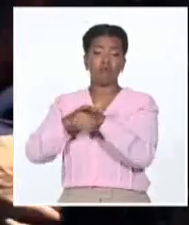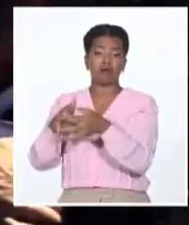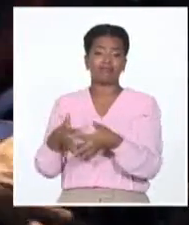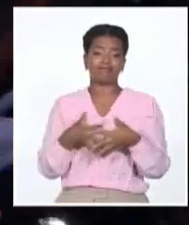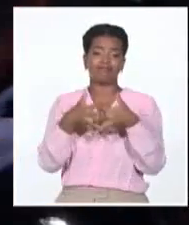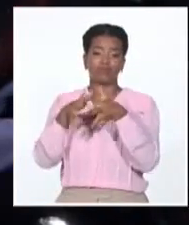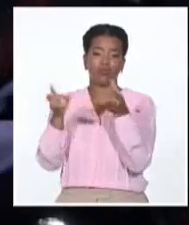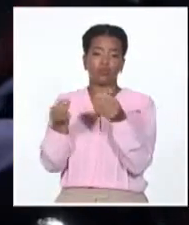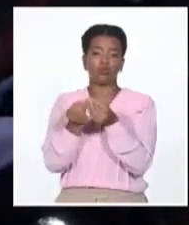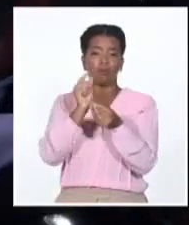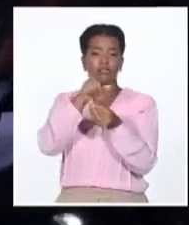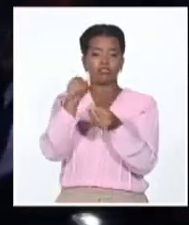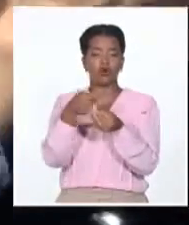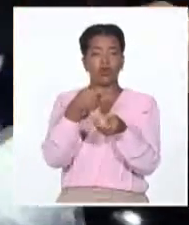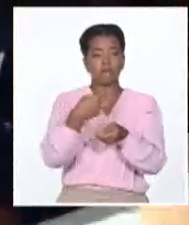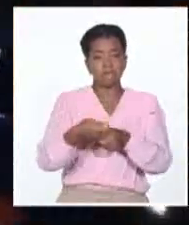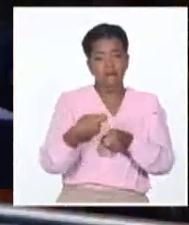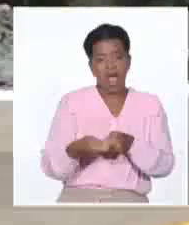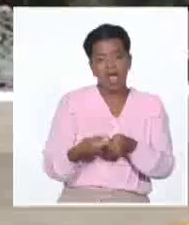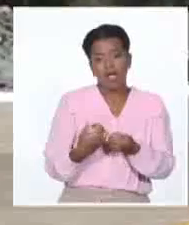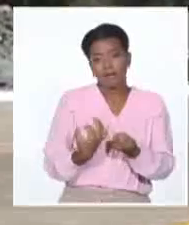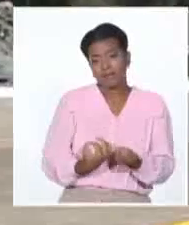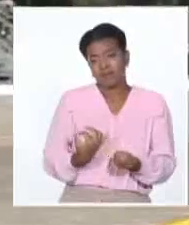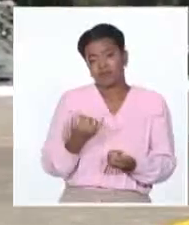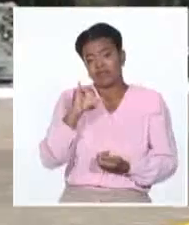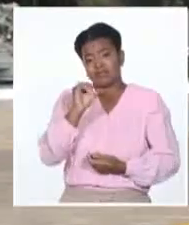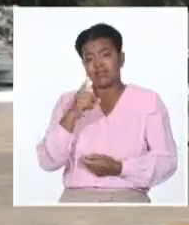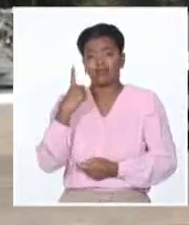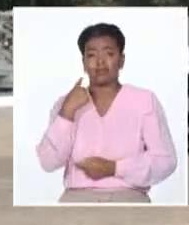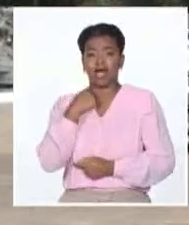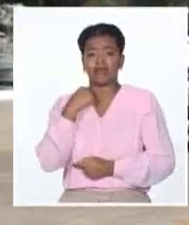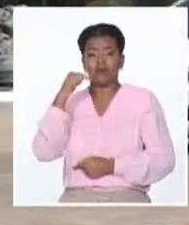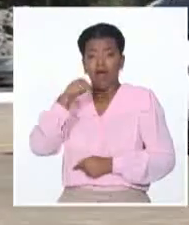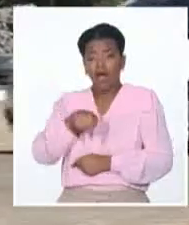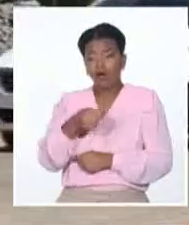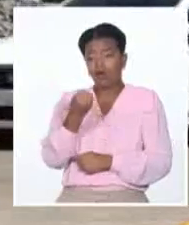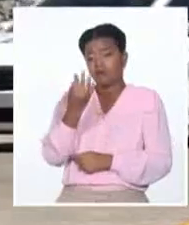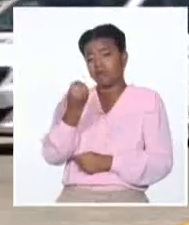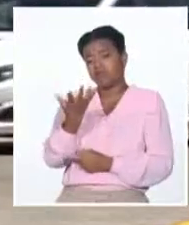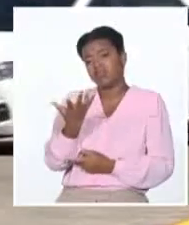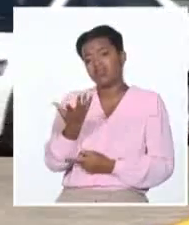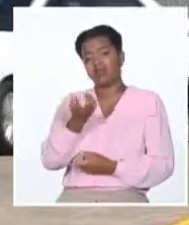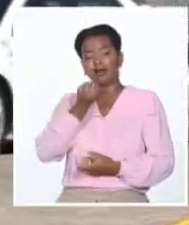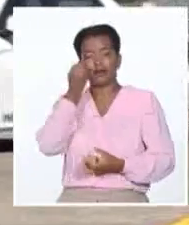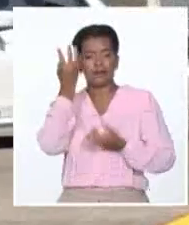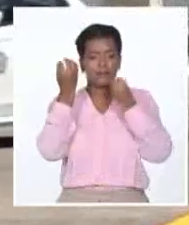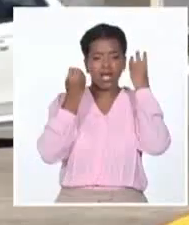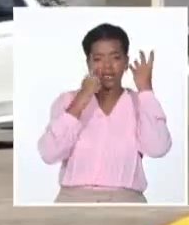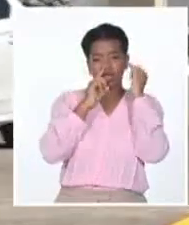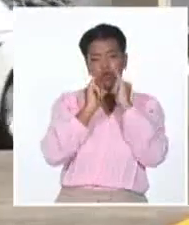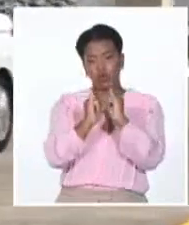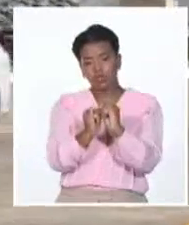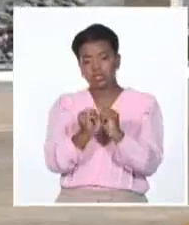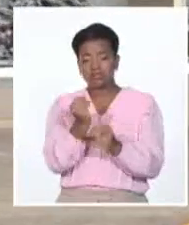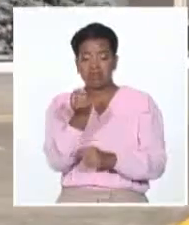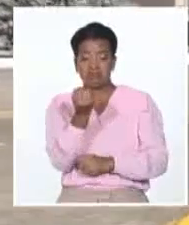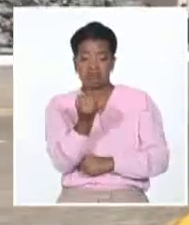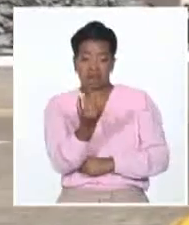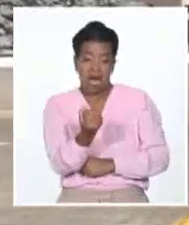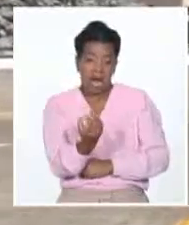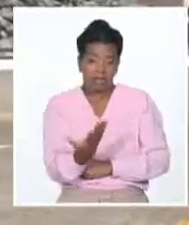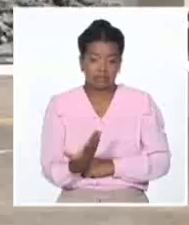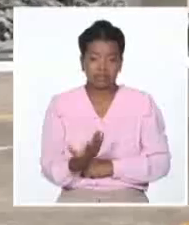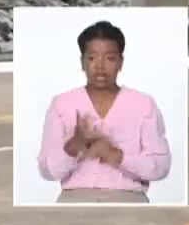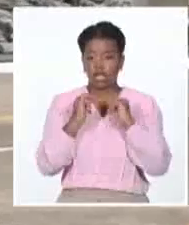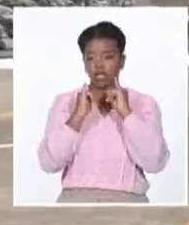6 décadas, se propone ahora fabricar un mundo irreal y largamente ansiado mediante noticias falsas, la tergiversación,